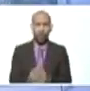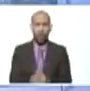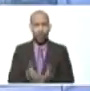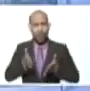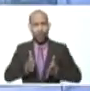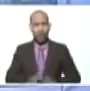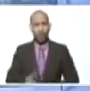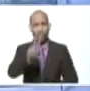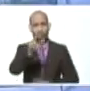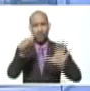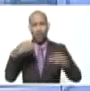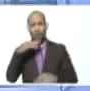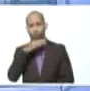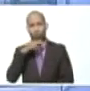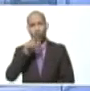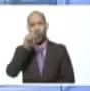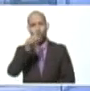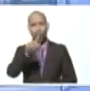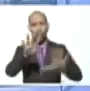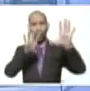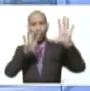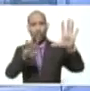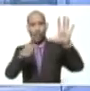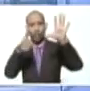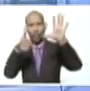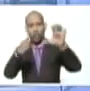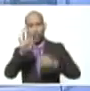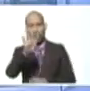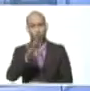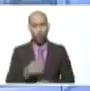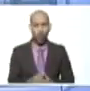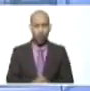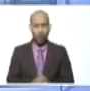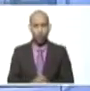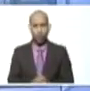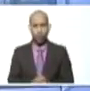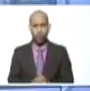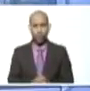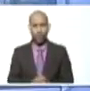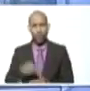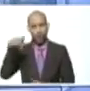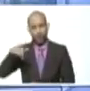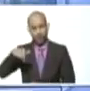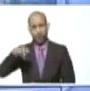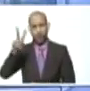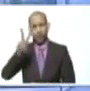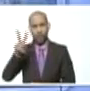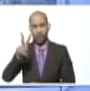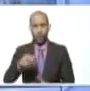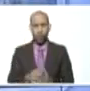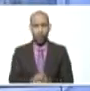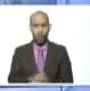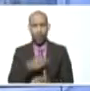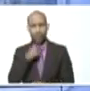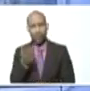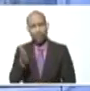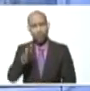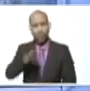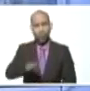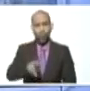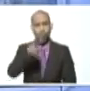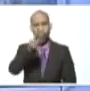el 26 de octubre de 1864 en Isnotú, Venezuela, y fallecido